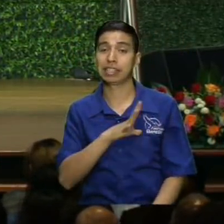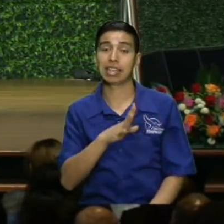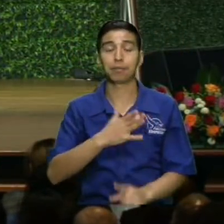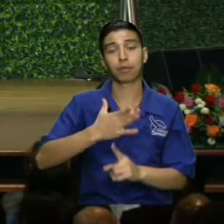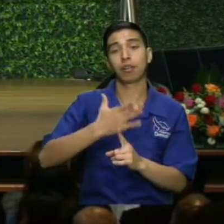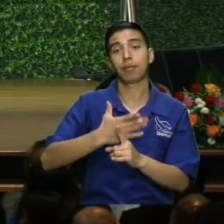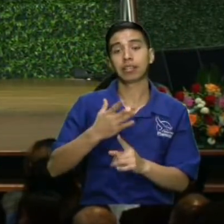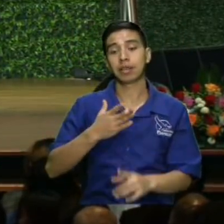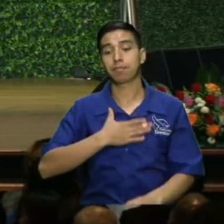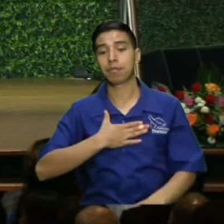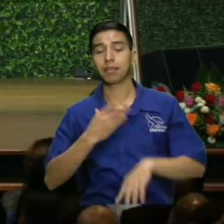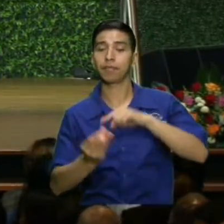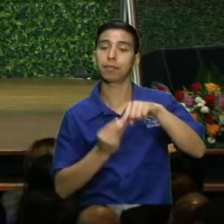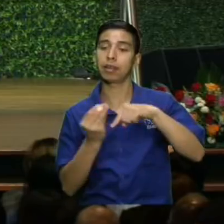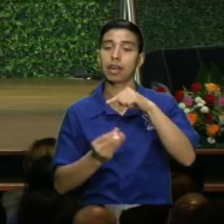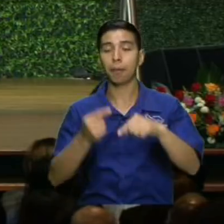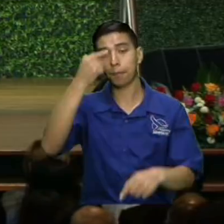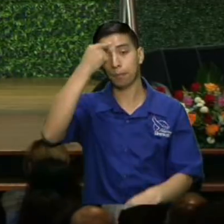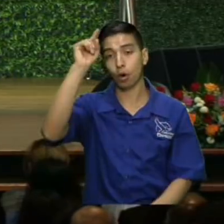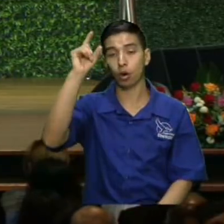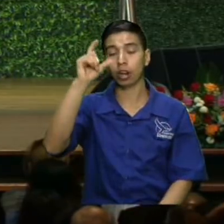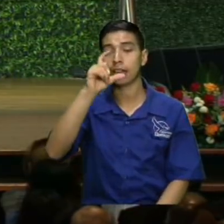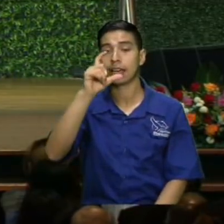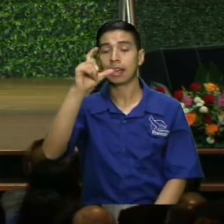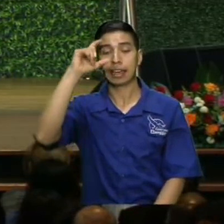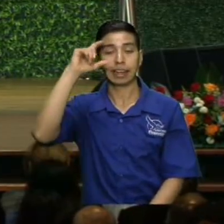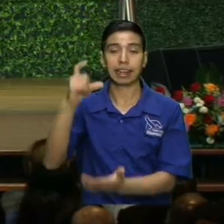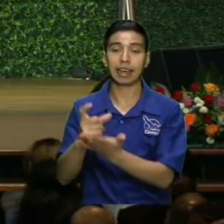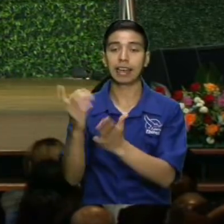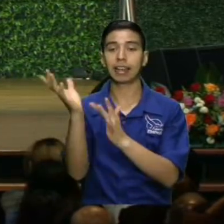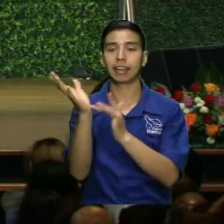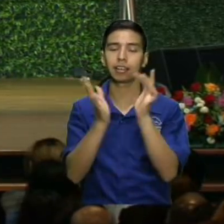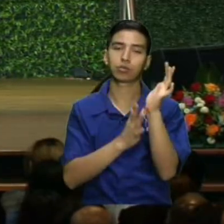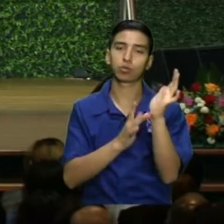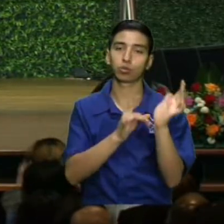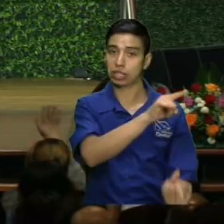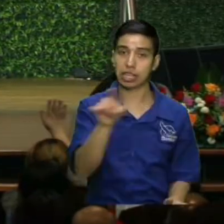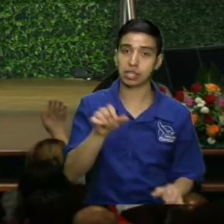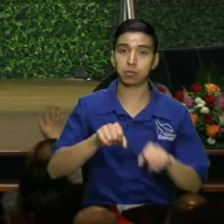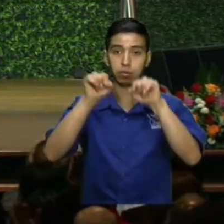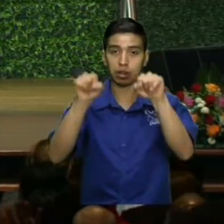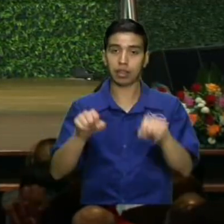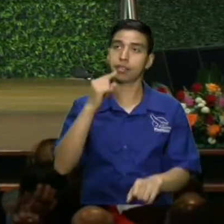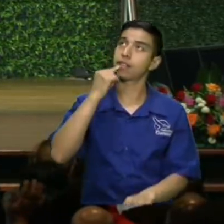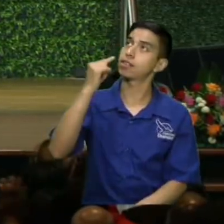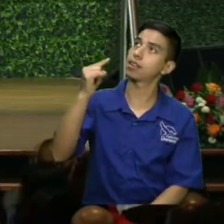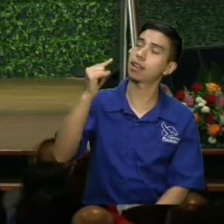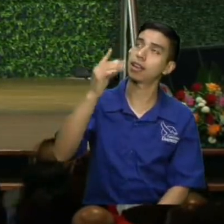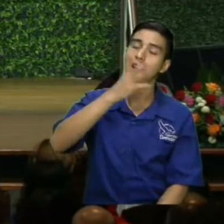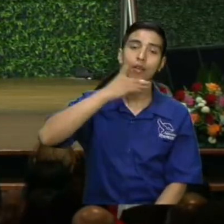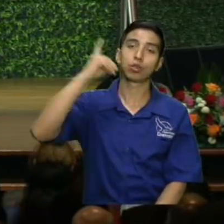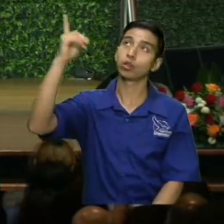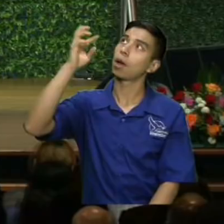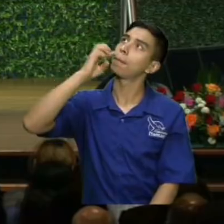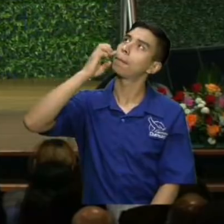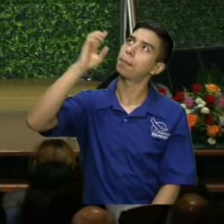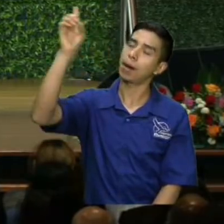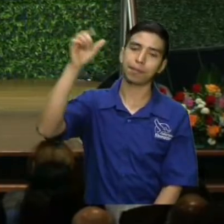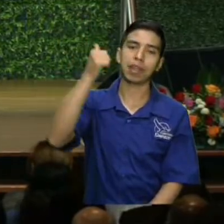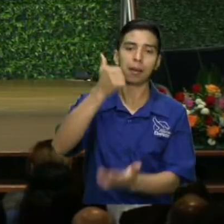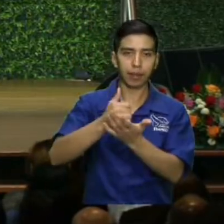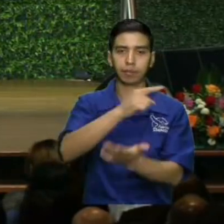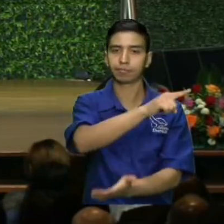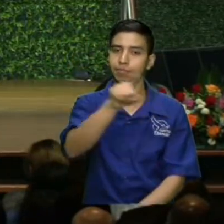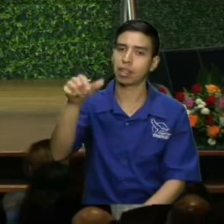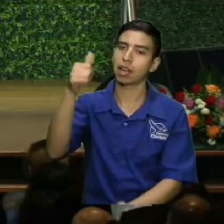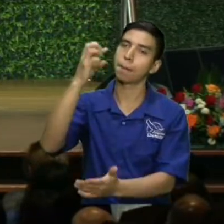Ok. Entonces, ¿cuánto le pueden decir a Dios, papá? ¿Verdad que sí? Bueno, entonces cuando usted